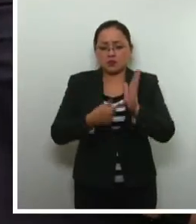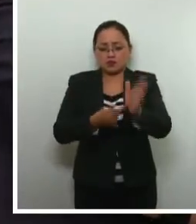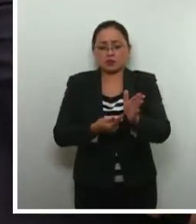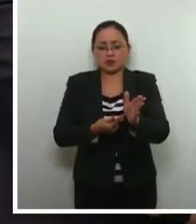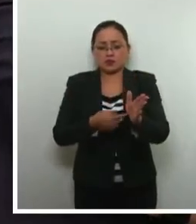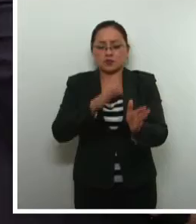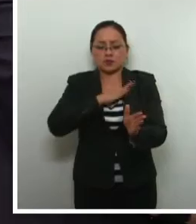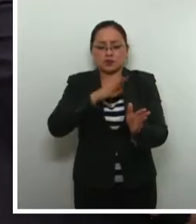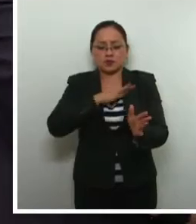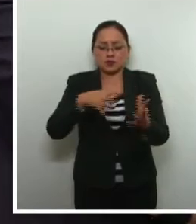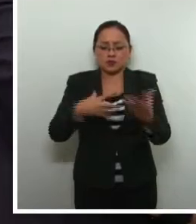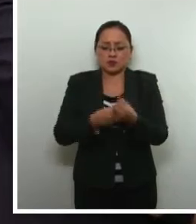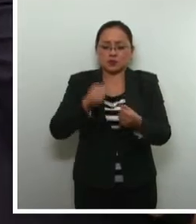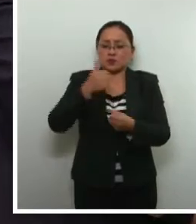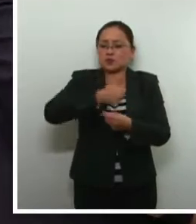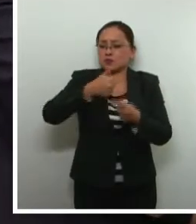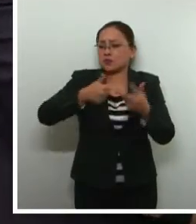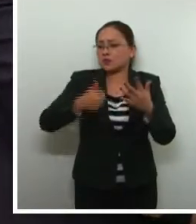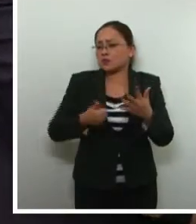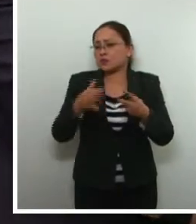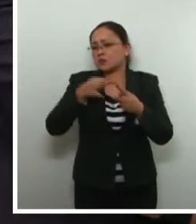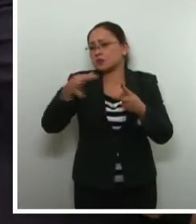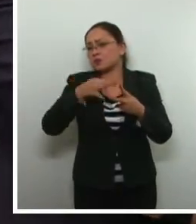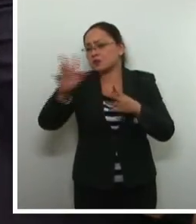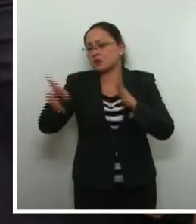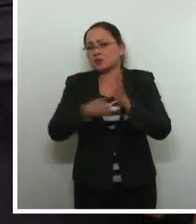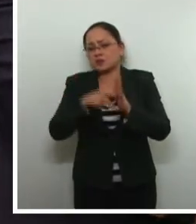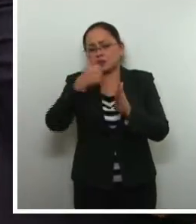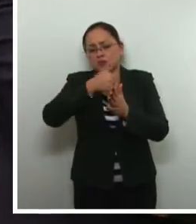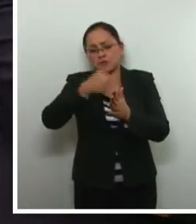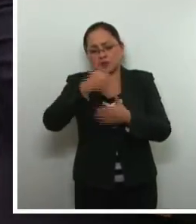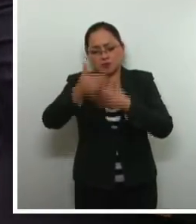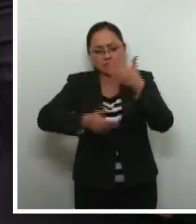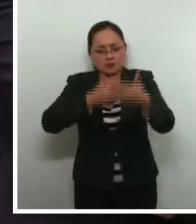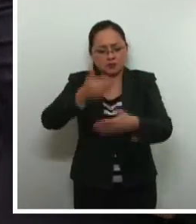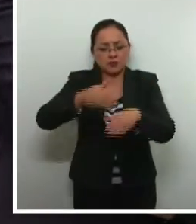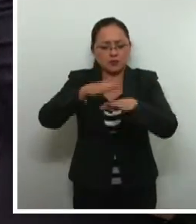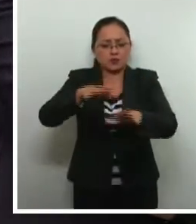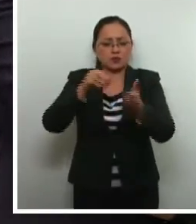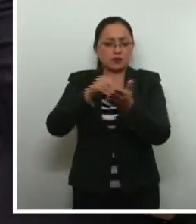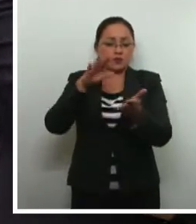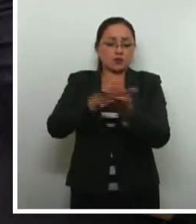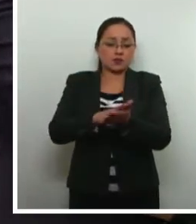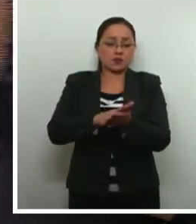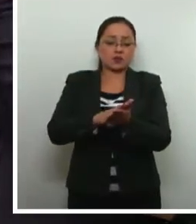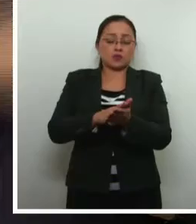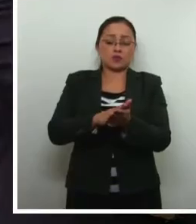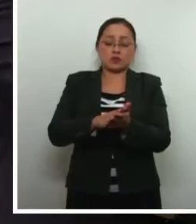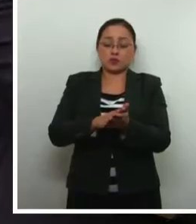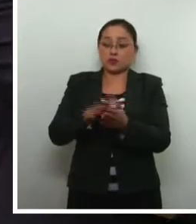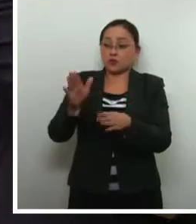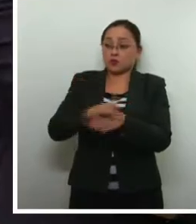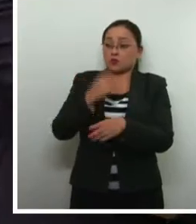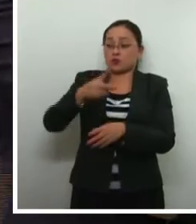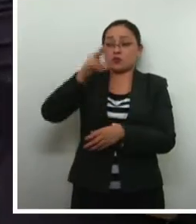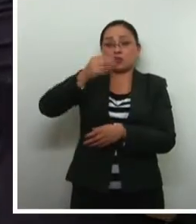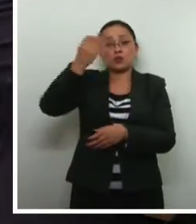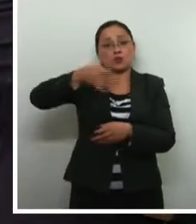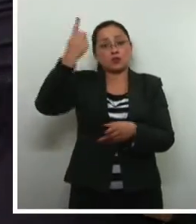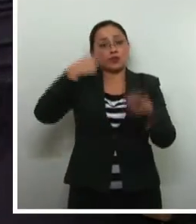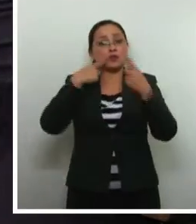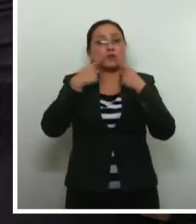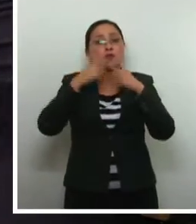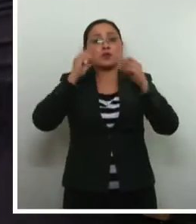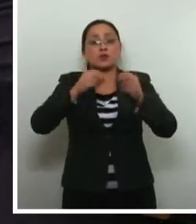hubieran agotado todas y cada una de las reservas debidamente registradas, ya sea porque no se admitieron a discusión o